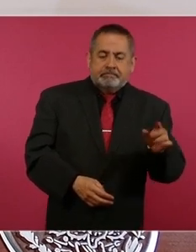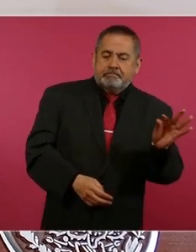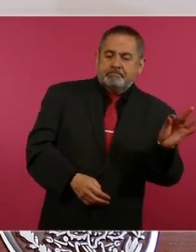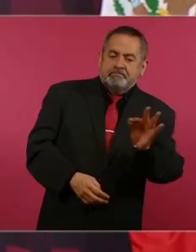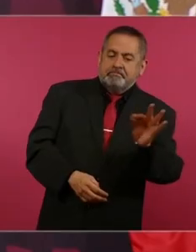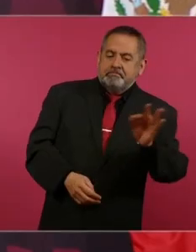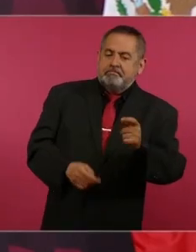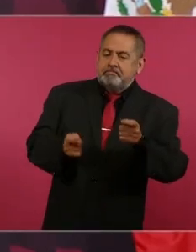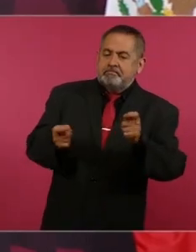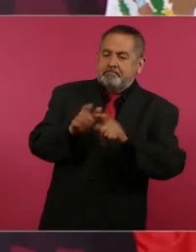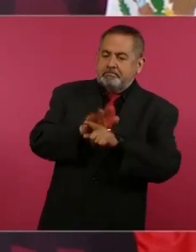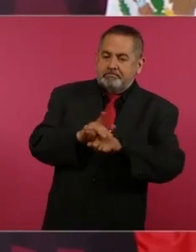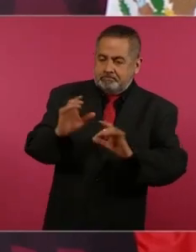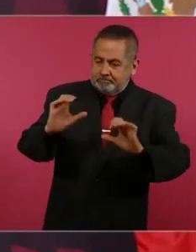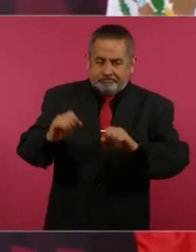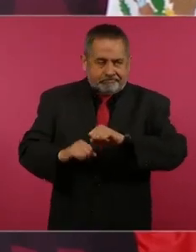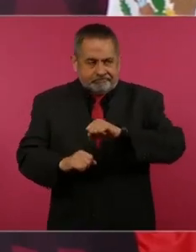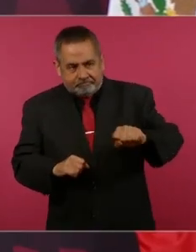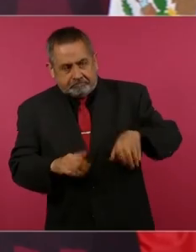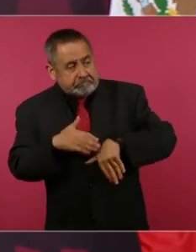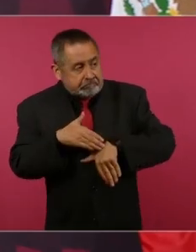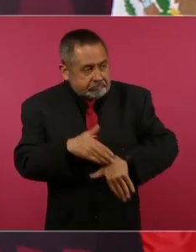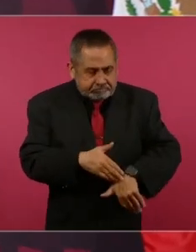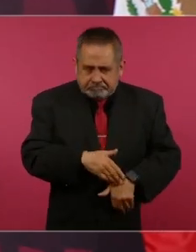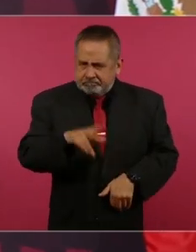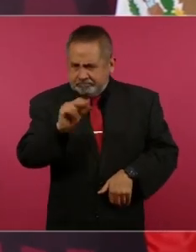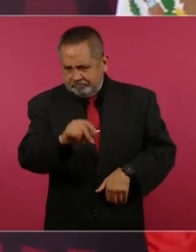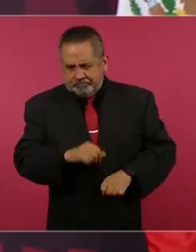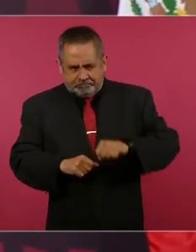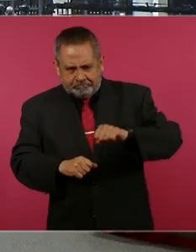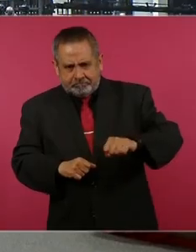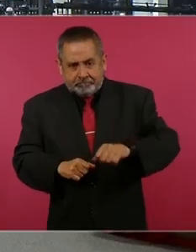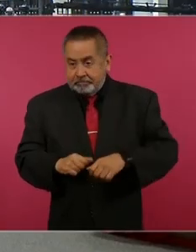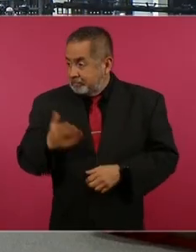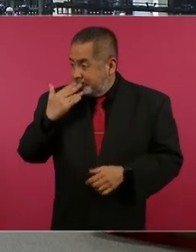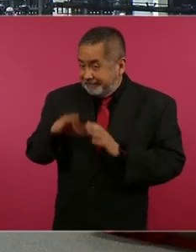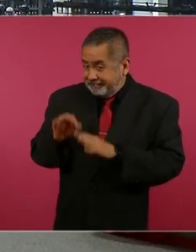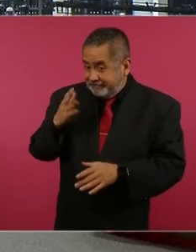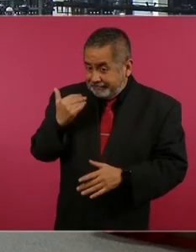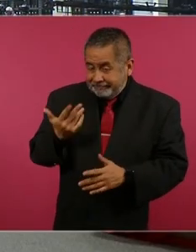manipular. No te dejes manipular. ¿No lo tienes?